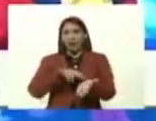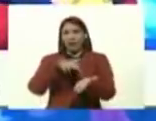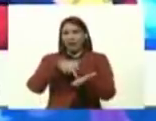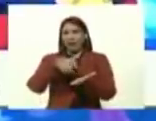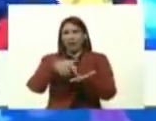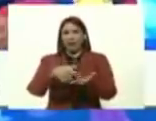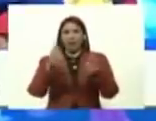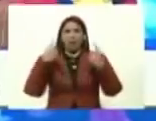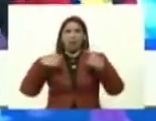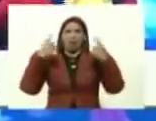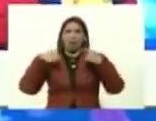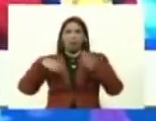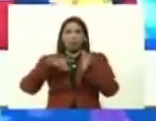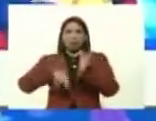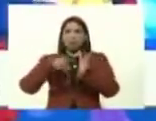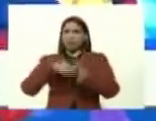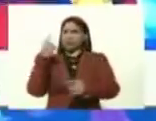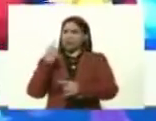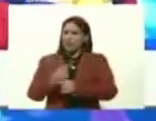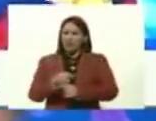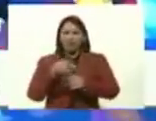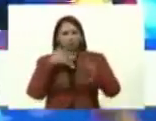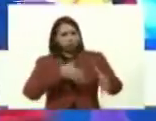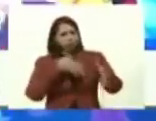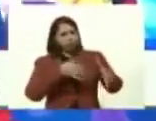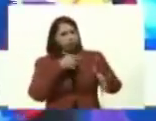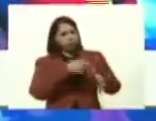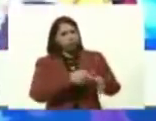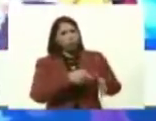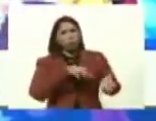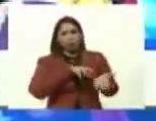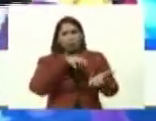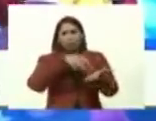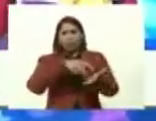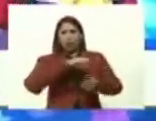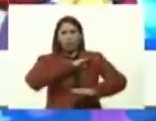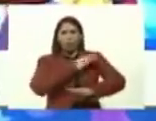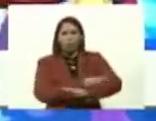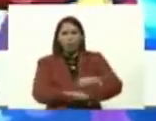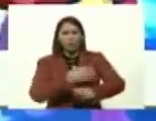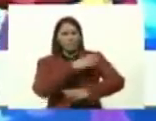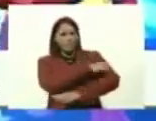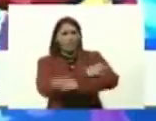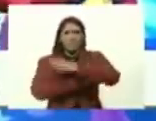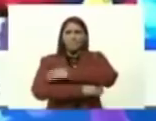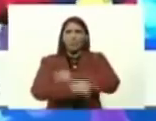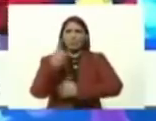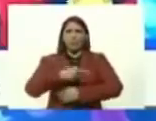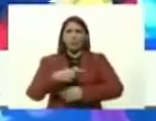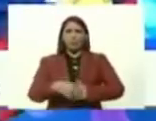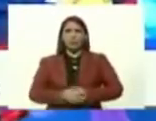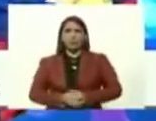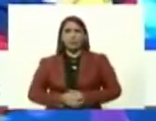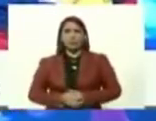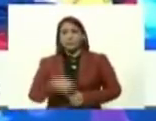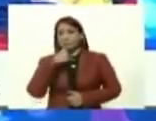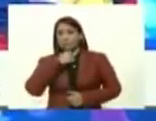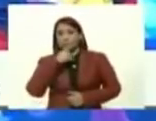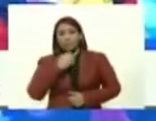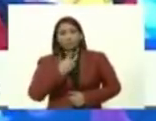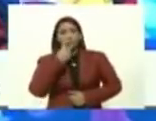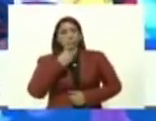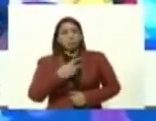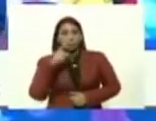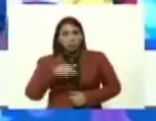me lo repetía. Tienes que ser un atleta, correr, tener pierna fuerza, brazo fuerte. Aguante, respiración.